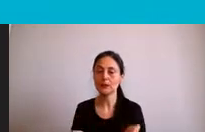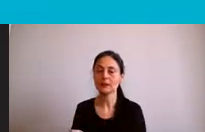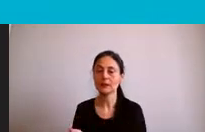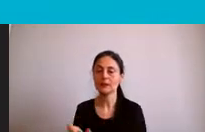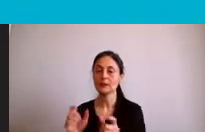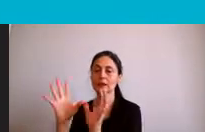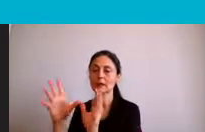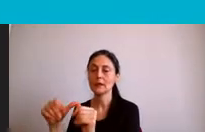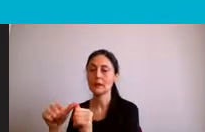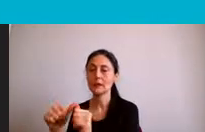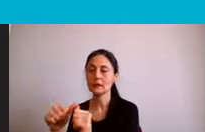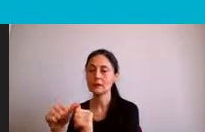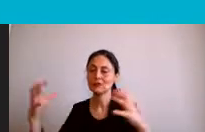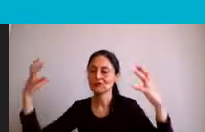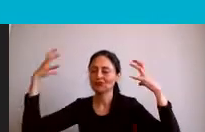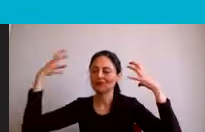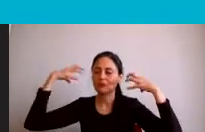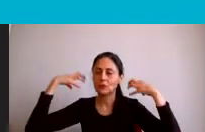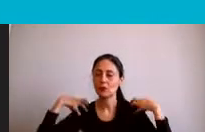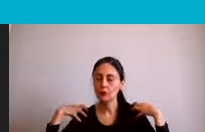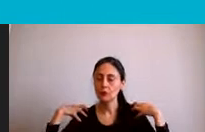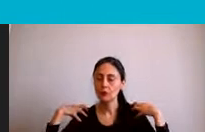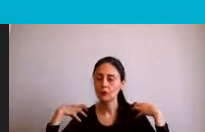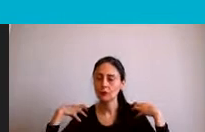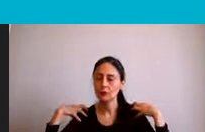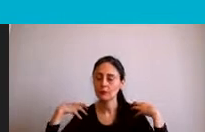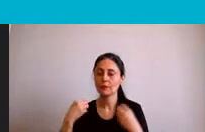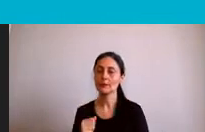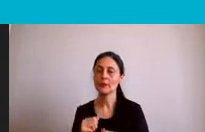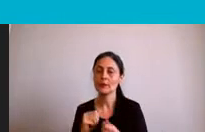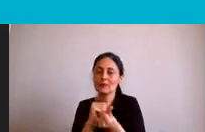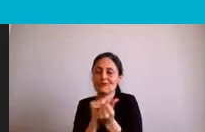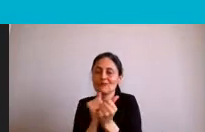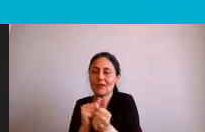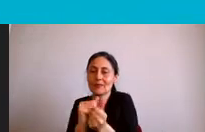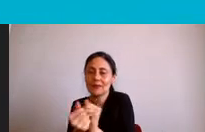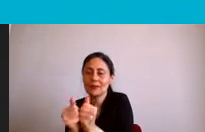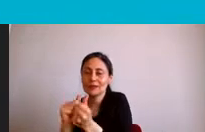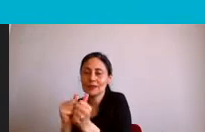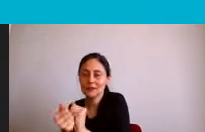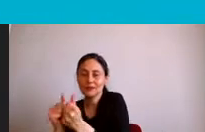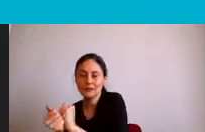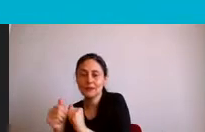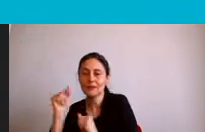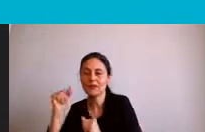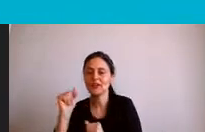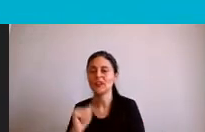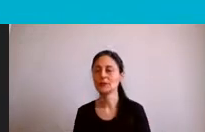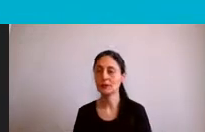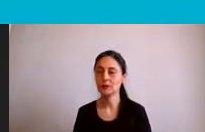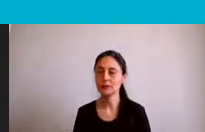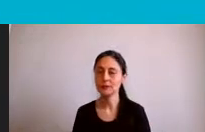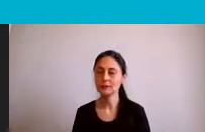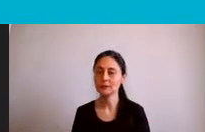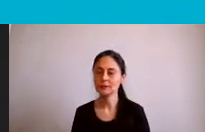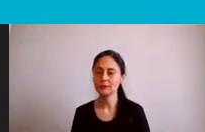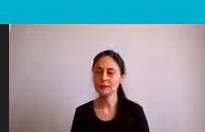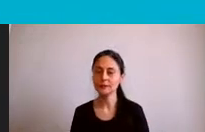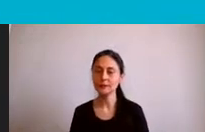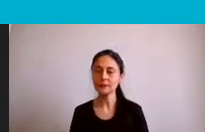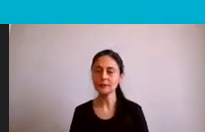ven sobrecargadas para poder adaptarse a estos constantes cambios, ¿ya? Y